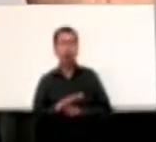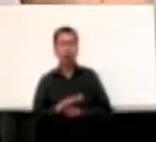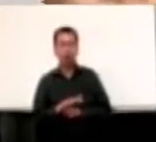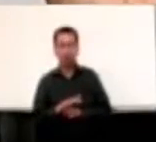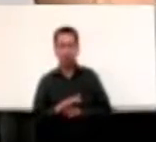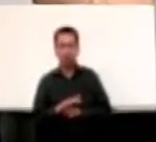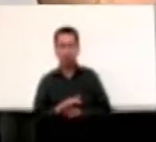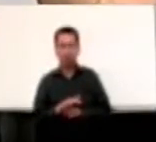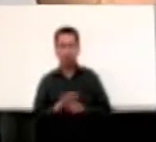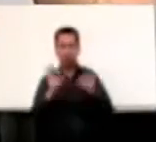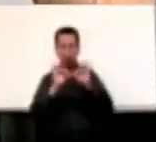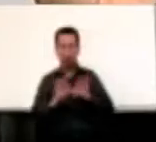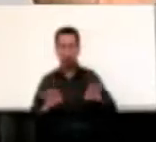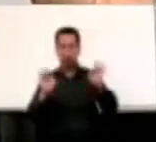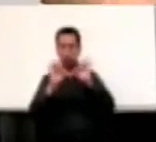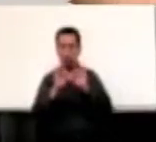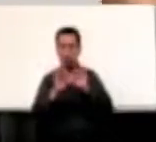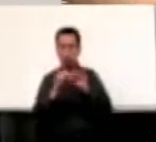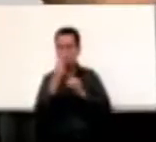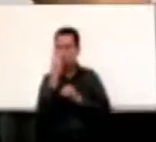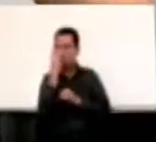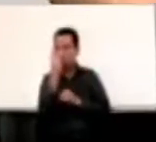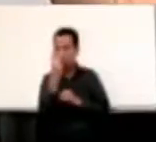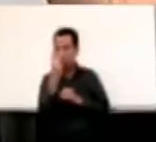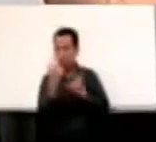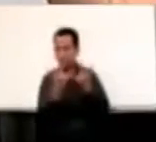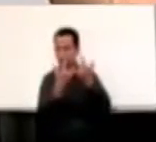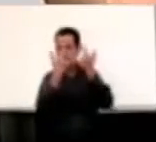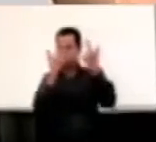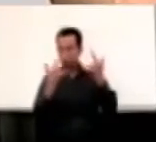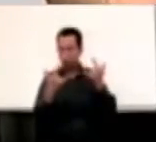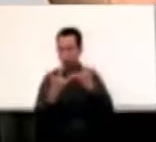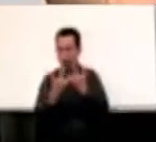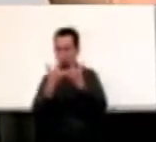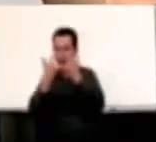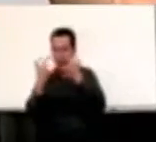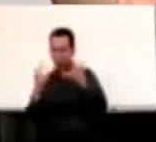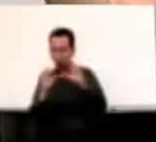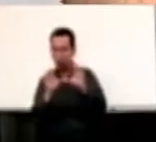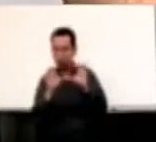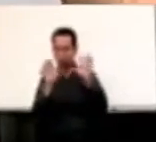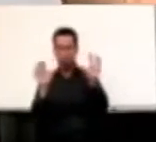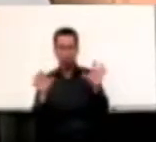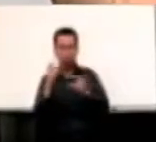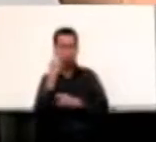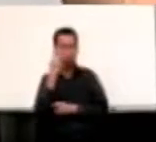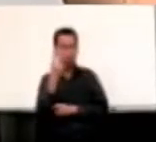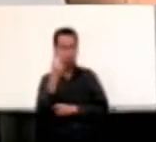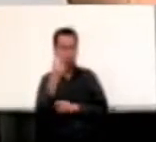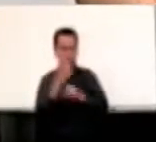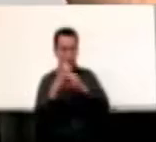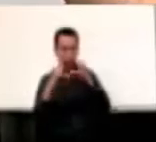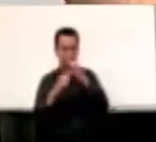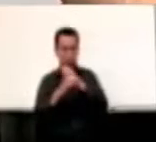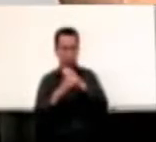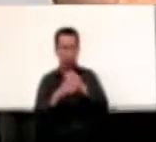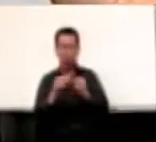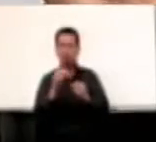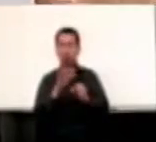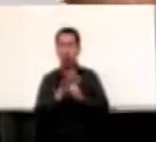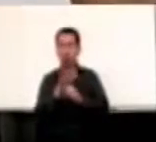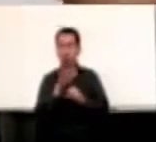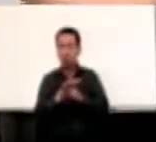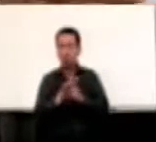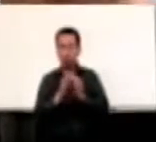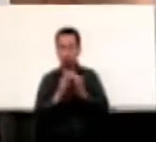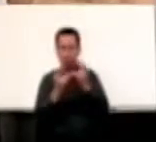de señalar dos historias, quizás, ¿sí? Ese sería el principal argumento de la obra. Dos historias que iban cada